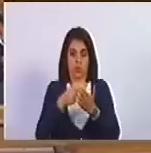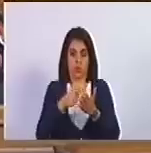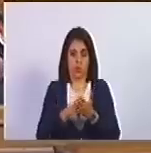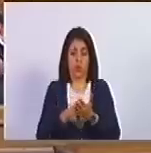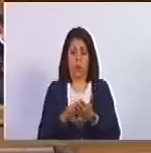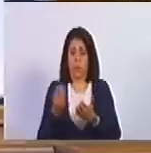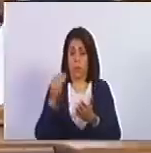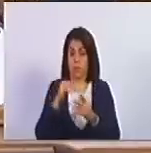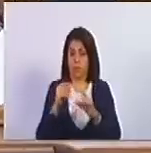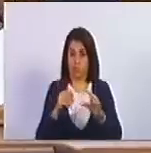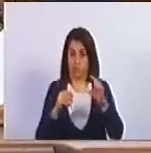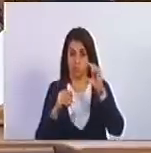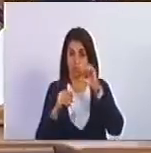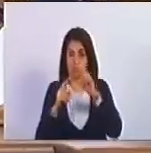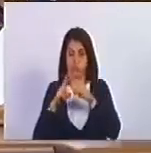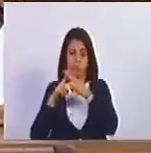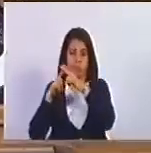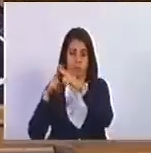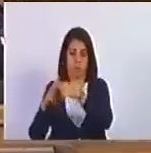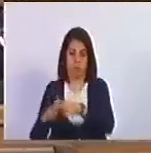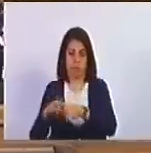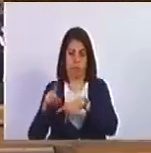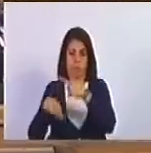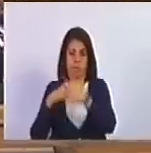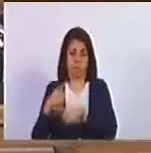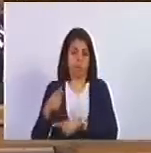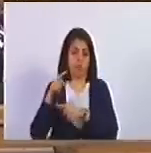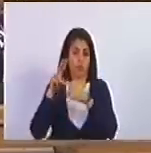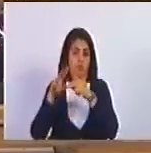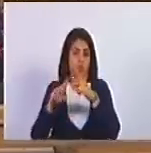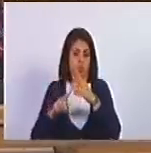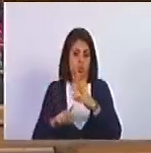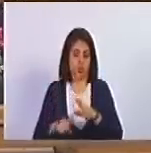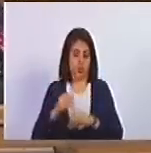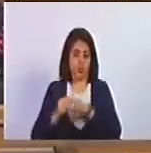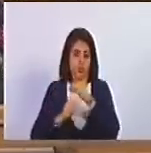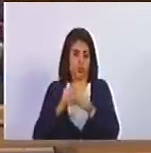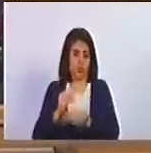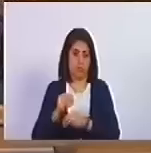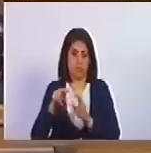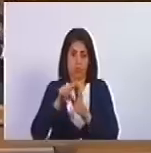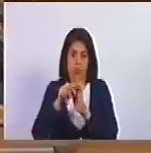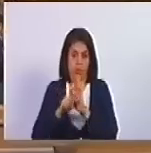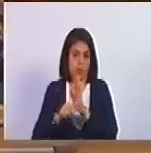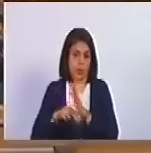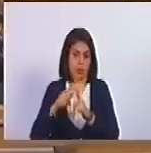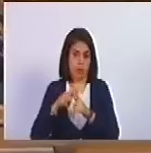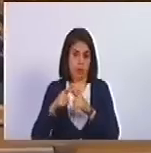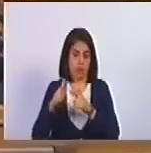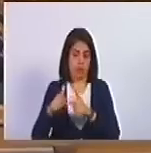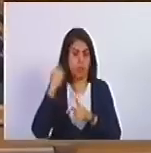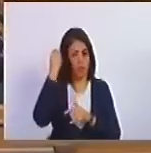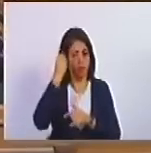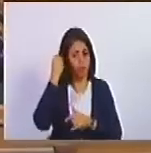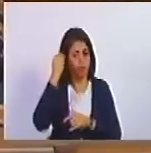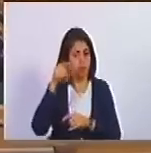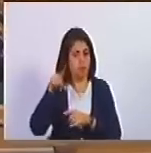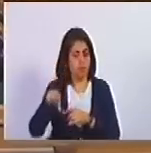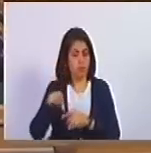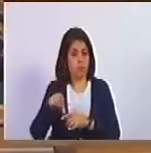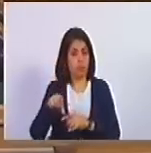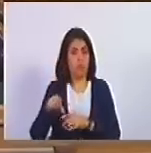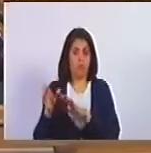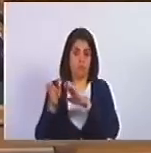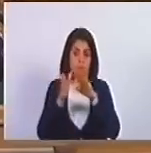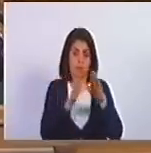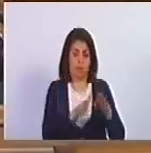ordinarias en calidad de préstamo y bajo las condiciones por ellos por ellos estipuladas, con